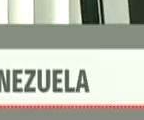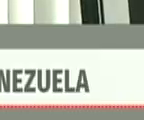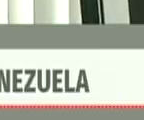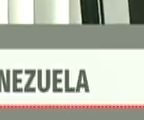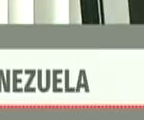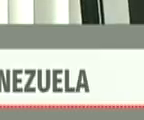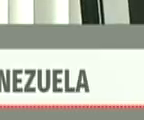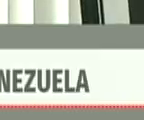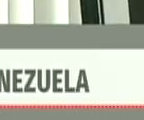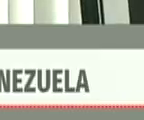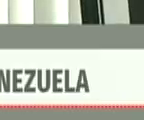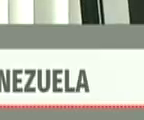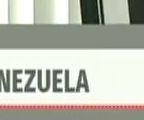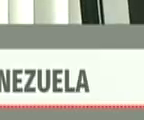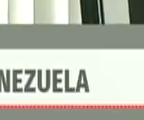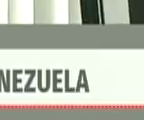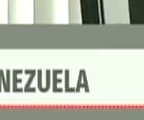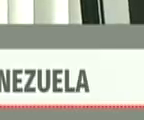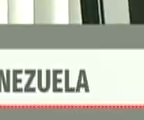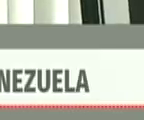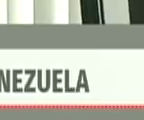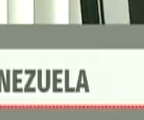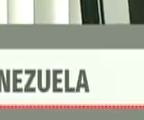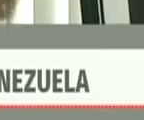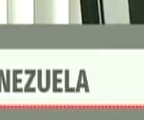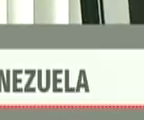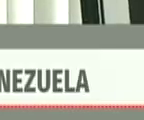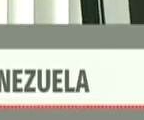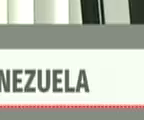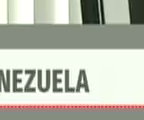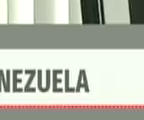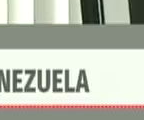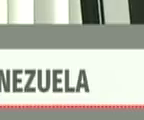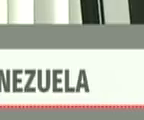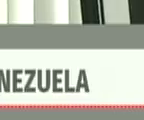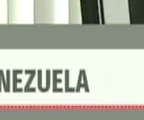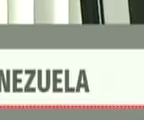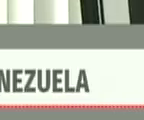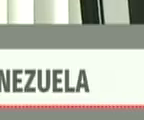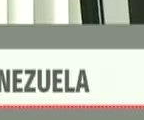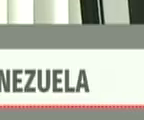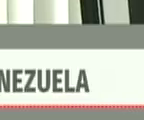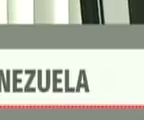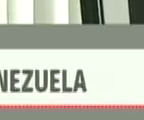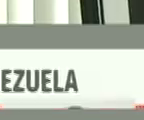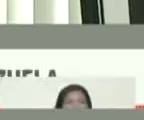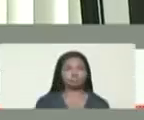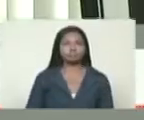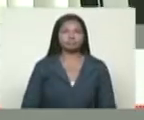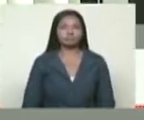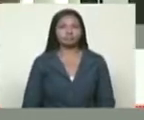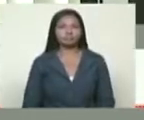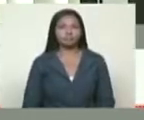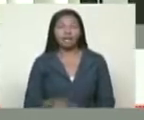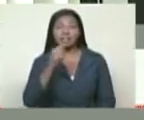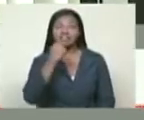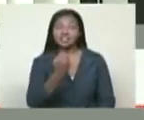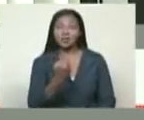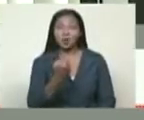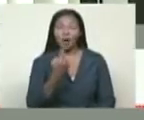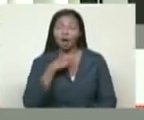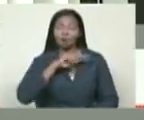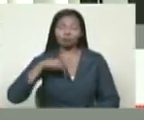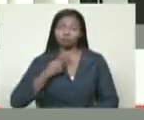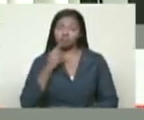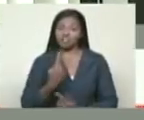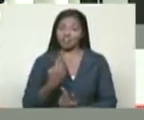públicamente, el ministro de Relaciones Exteriores de España, Josep Borrell, él dijo, a nosotros